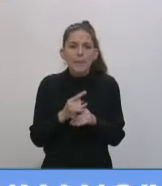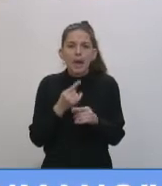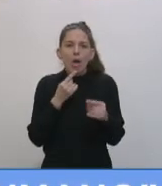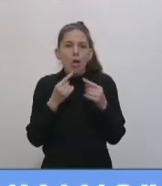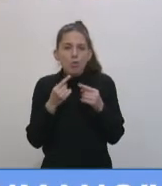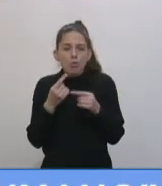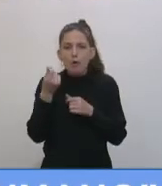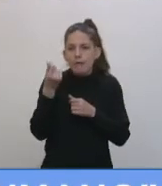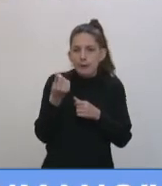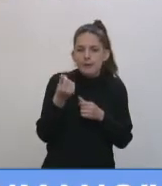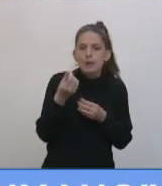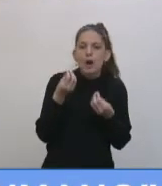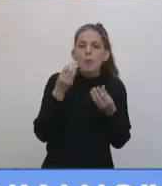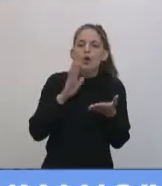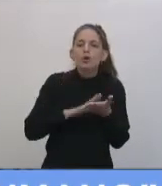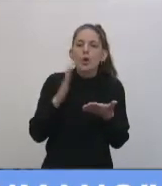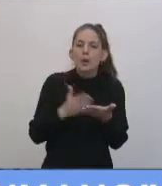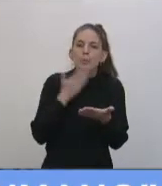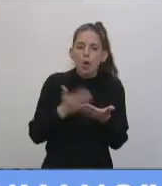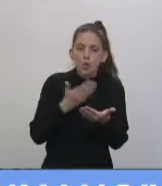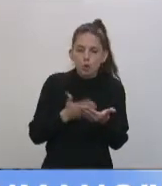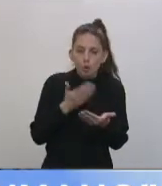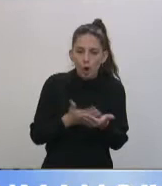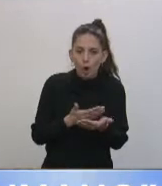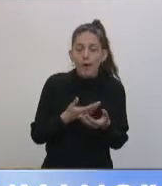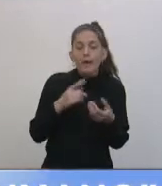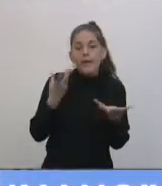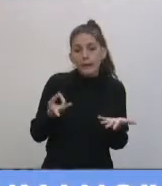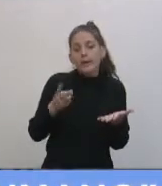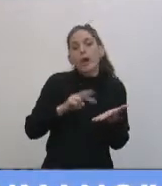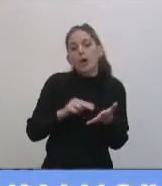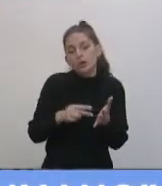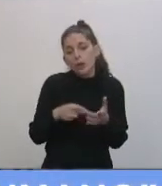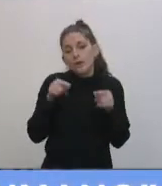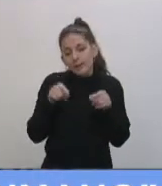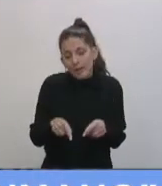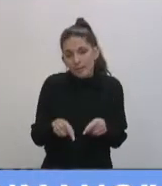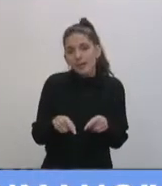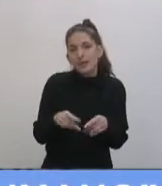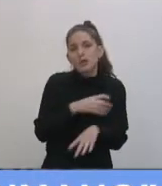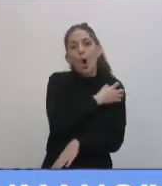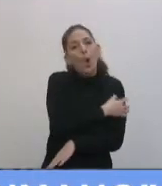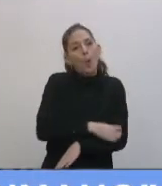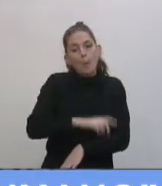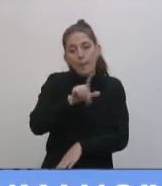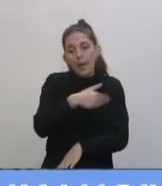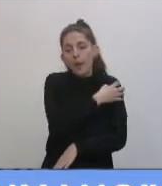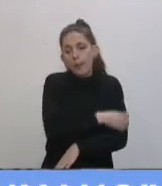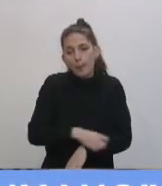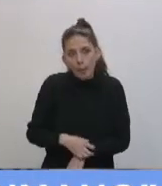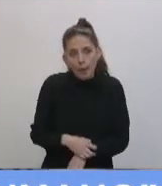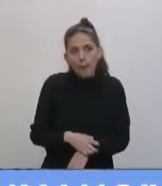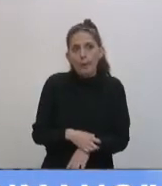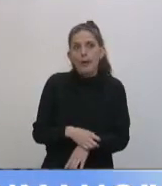financiera por sobre la producción. Y el, obviamente, consecuencia de todo eso, el empobrecimiento de